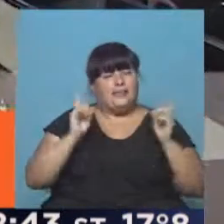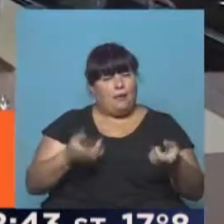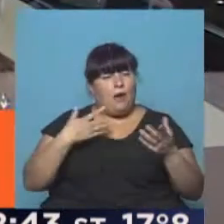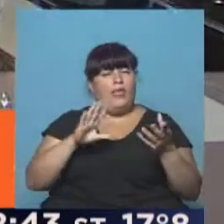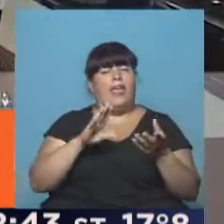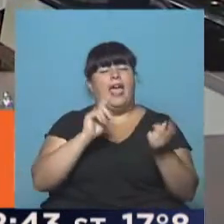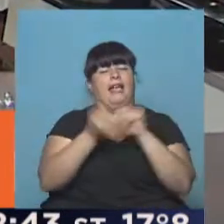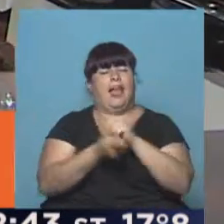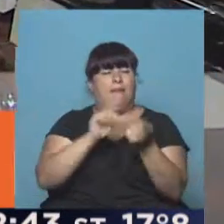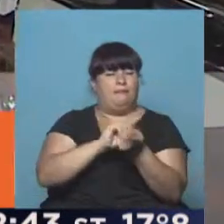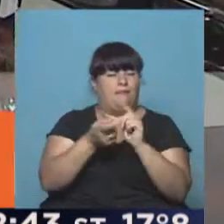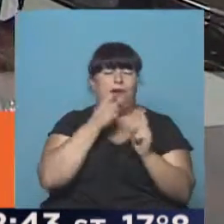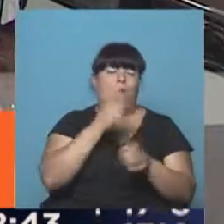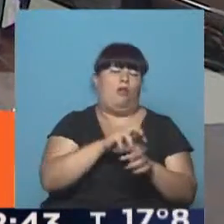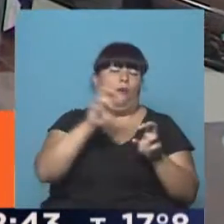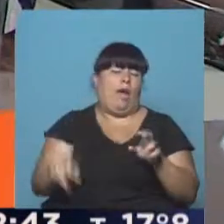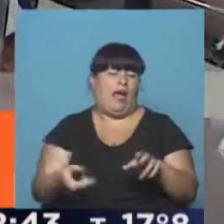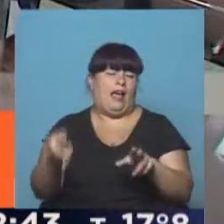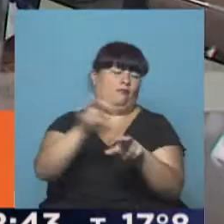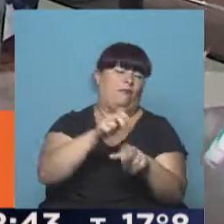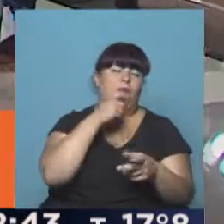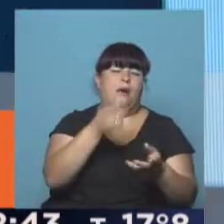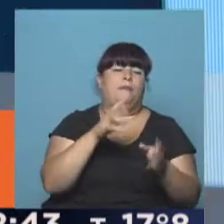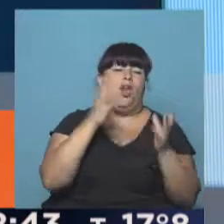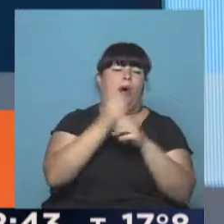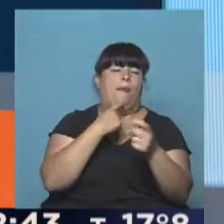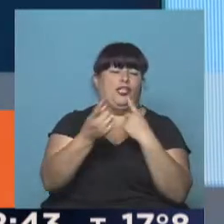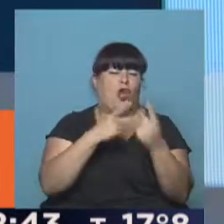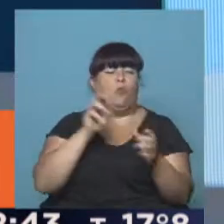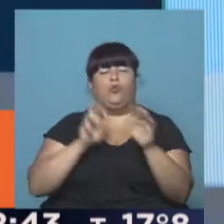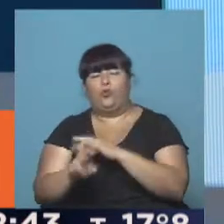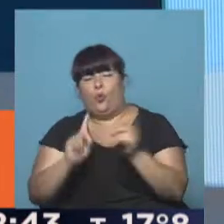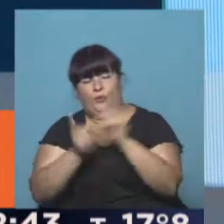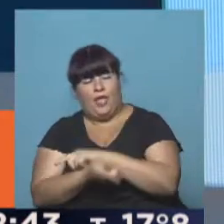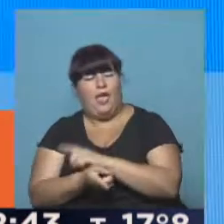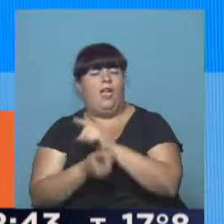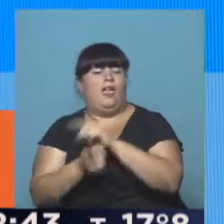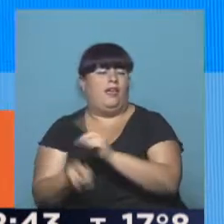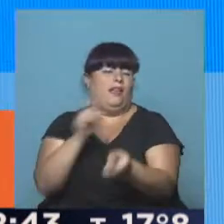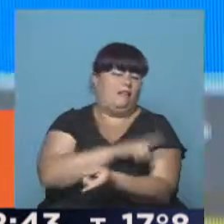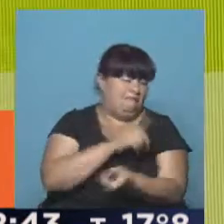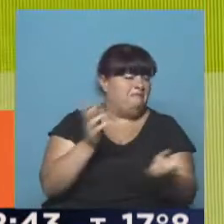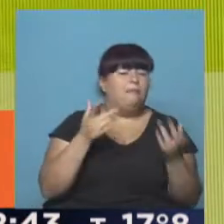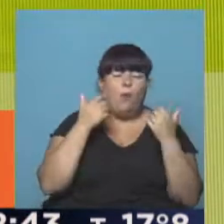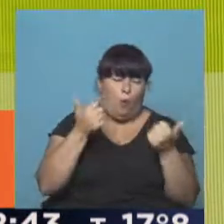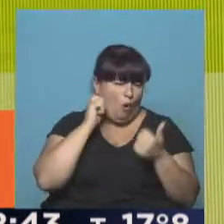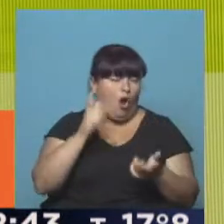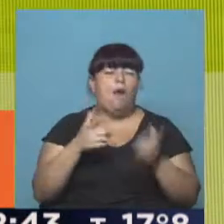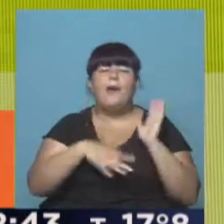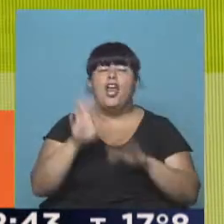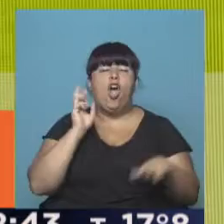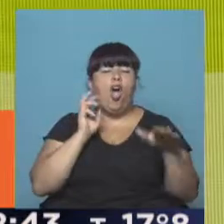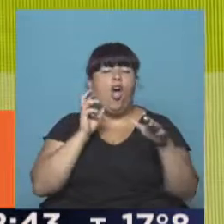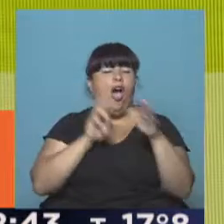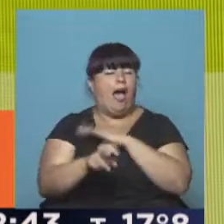combinación de transporte público de un como puede ser el metrobus a un subte y bueno tuvo gran éxito pero las aplicaciones